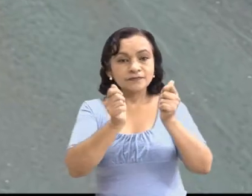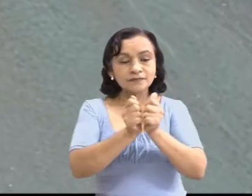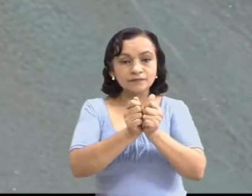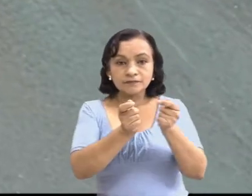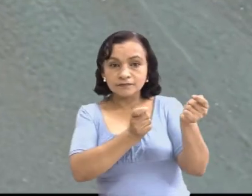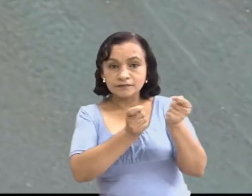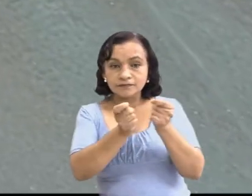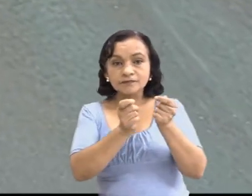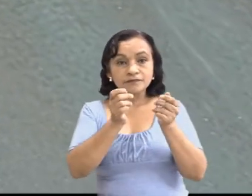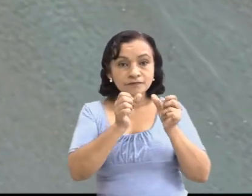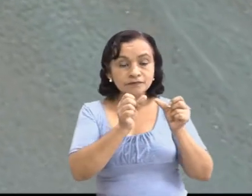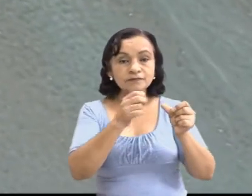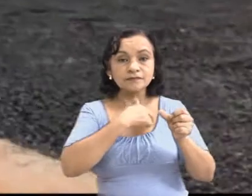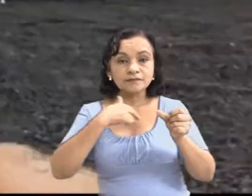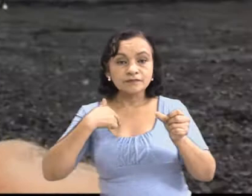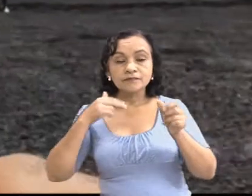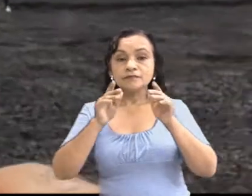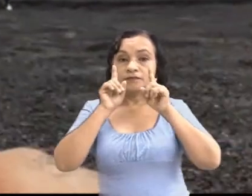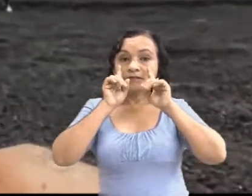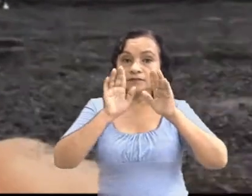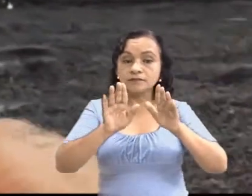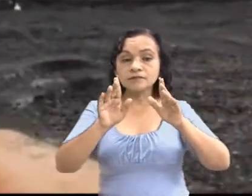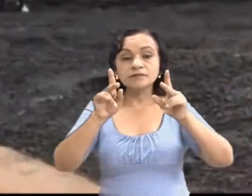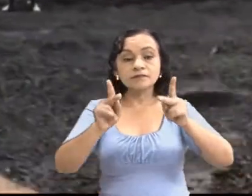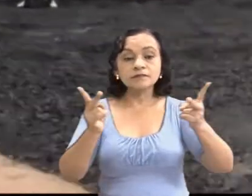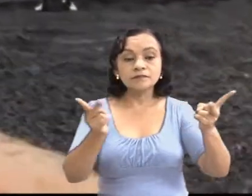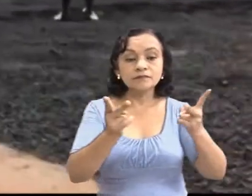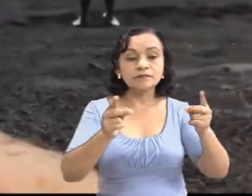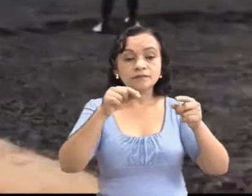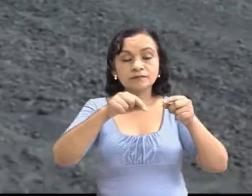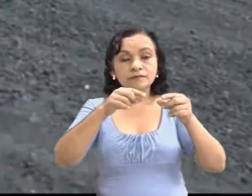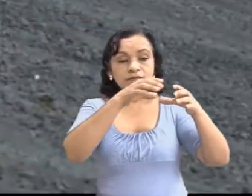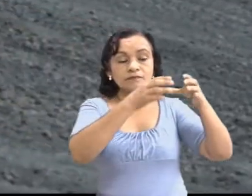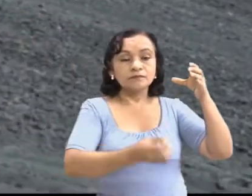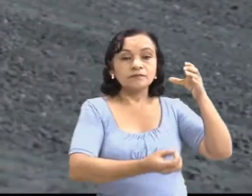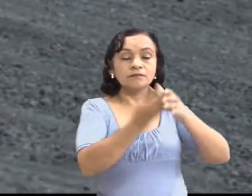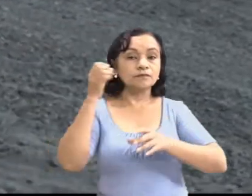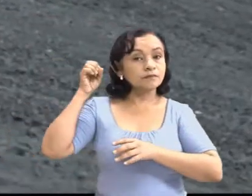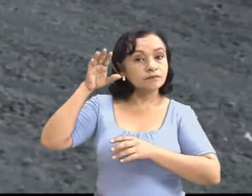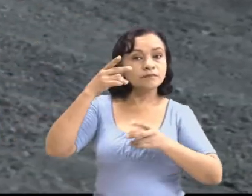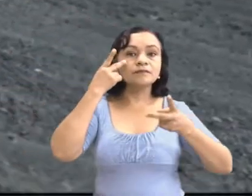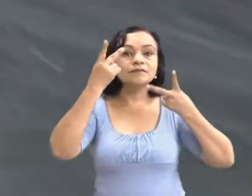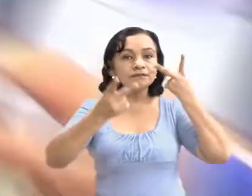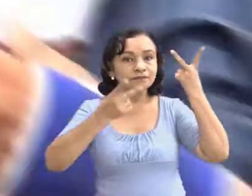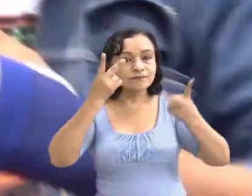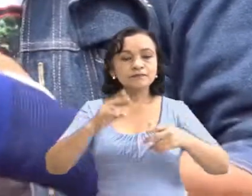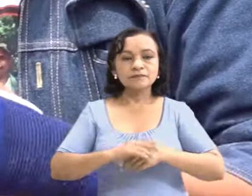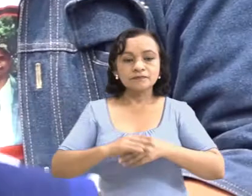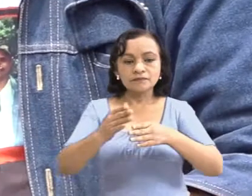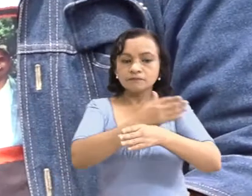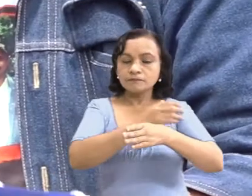organización territorial paulatina, generando mayor seguridad en los habitantes cercanos al volcán y turistas que le visitan.